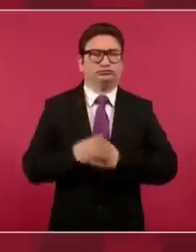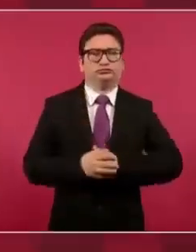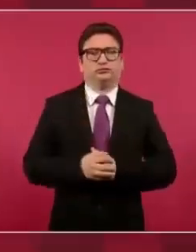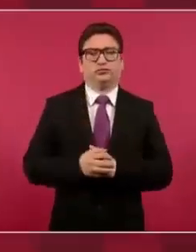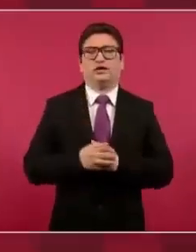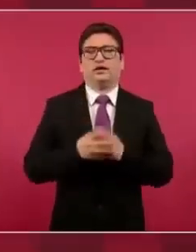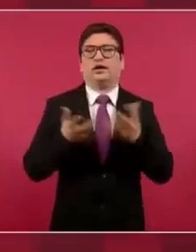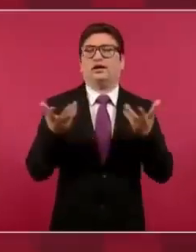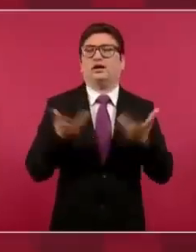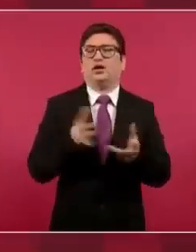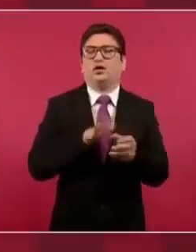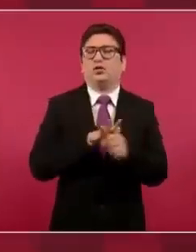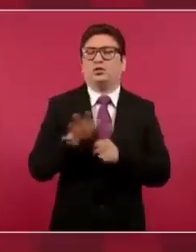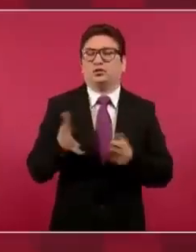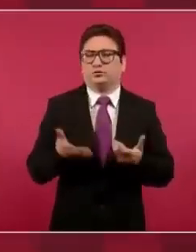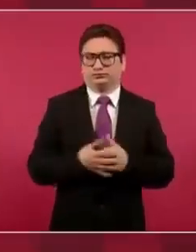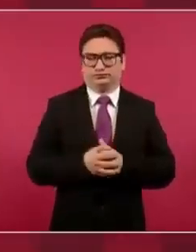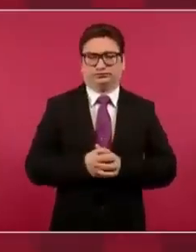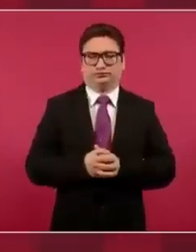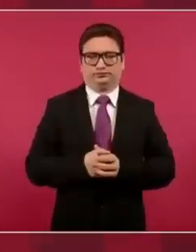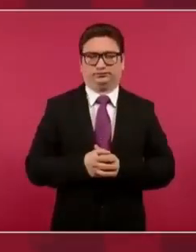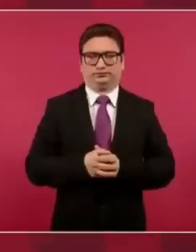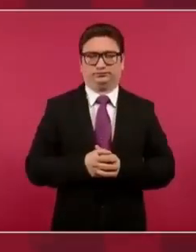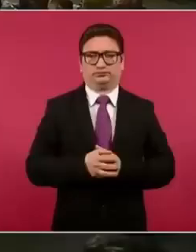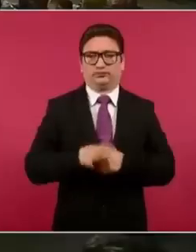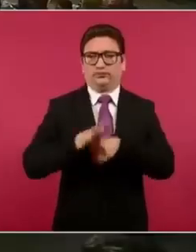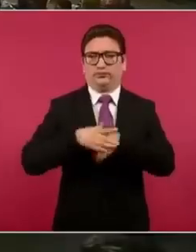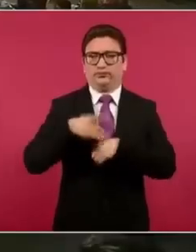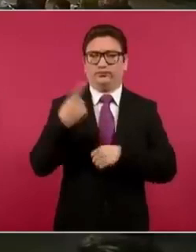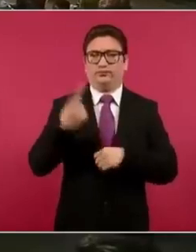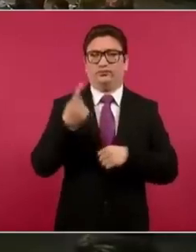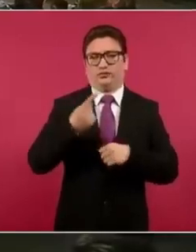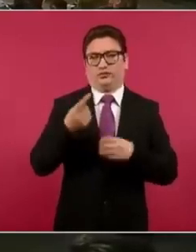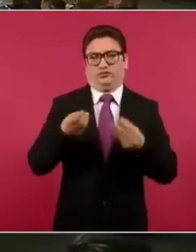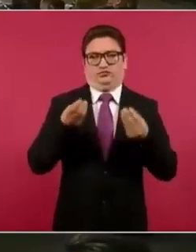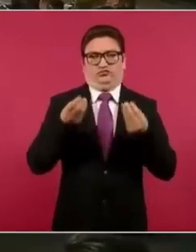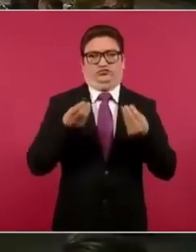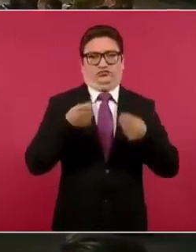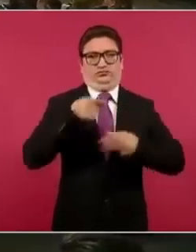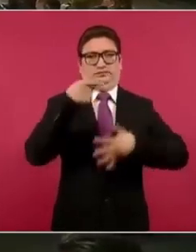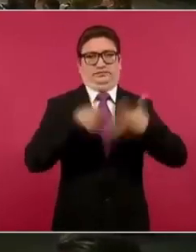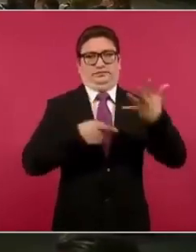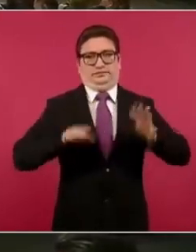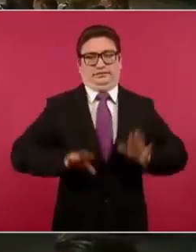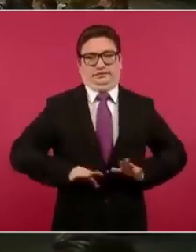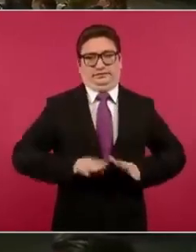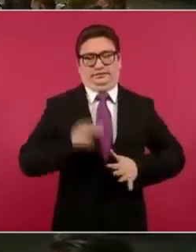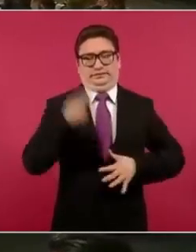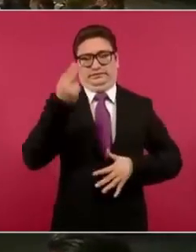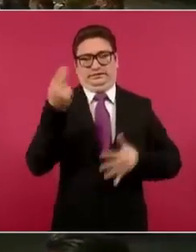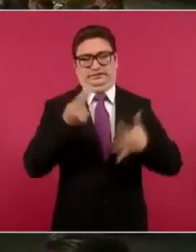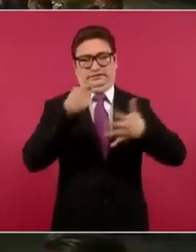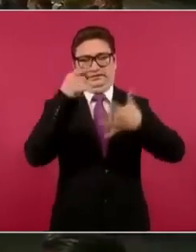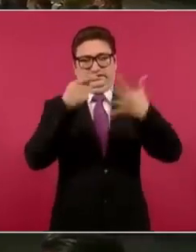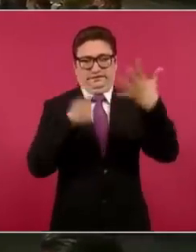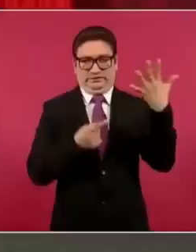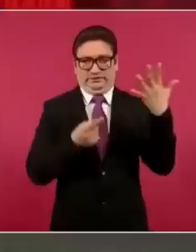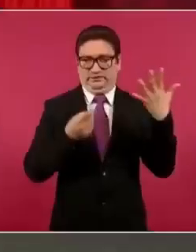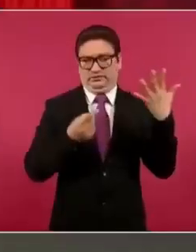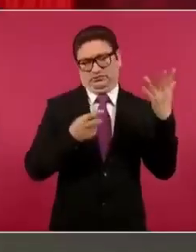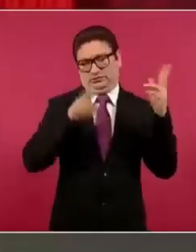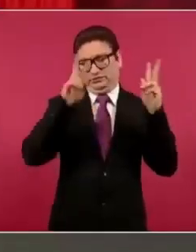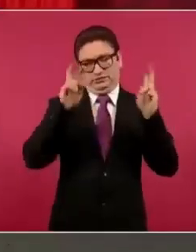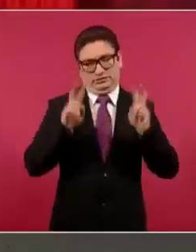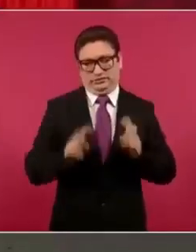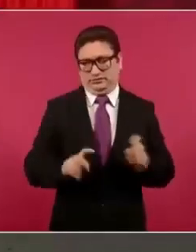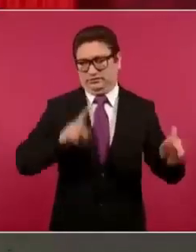¿Qué hacíamos? Porque son muchas las necesidades en todo, ¿no?